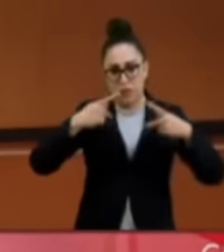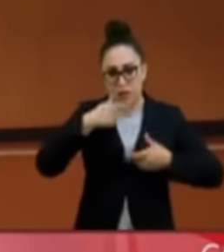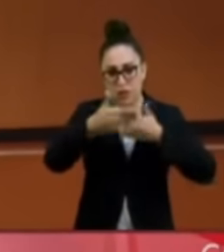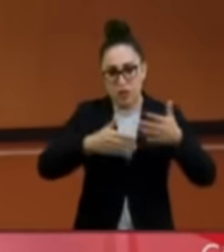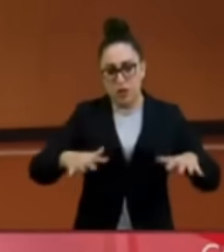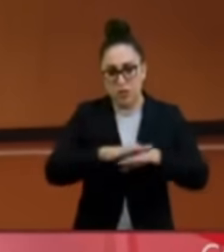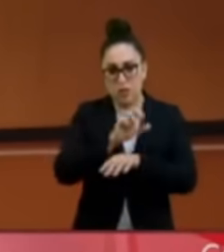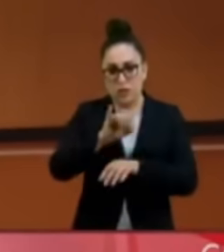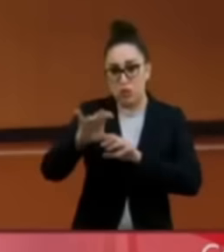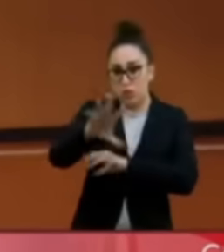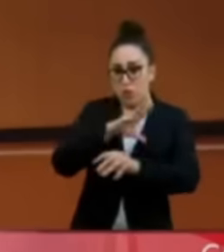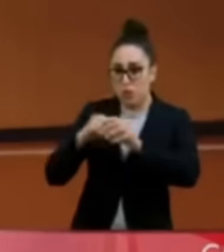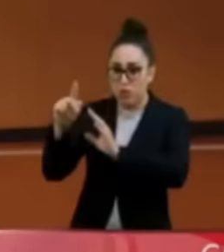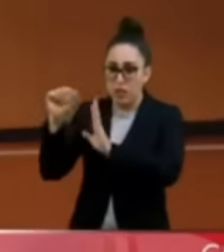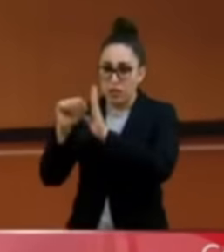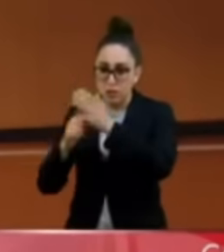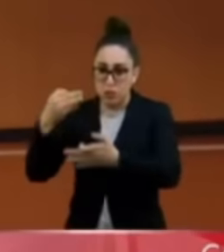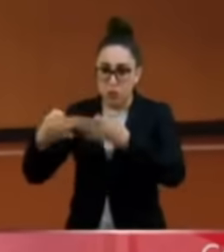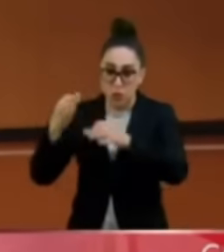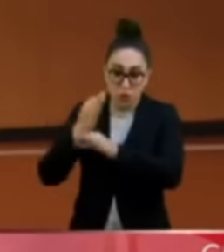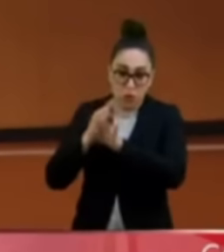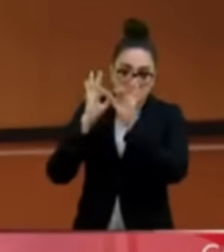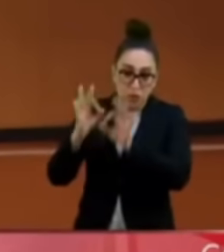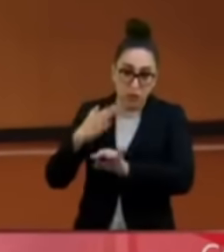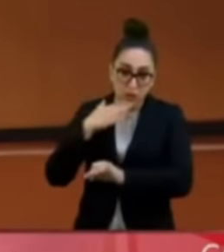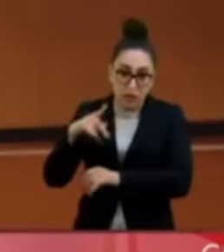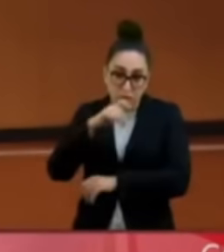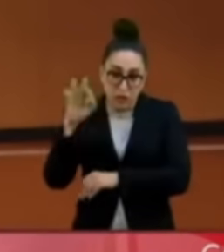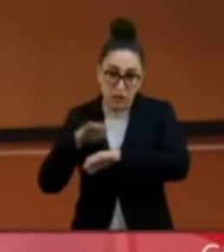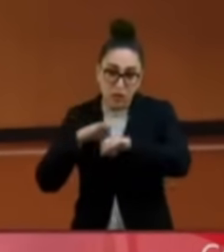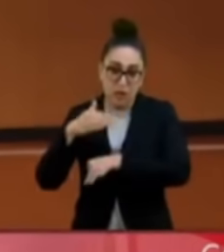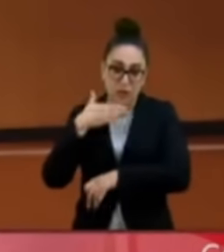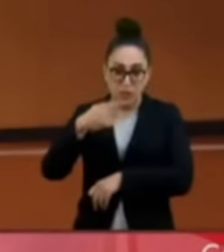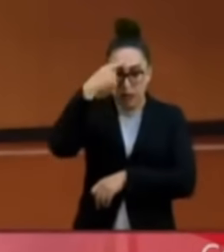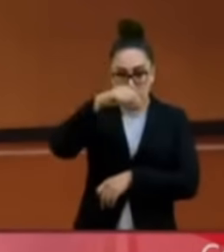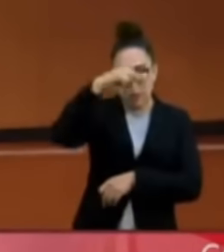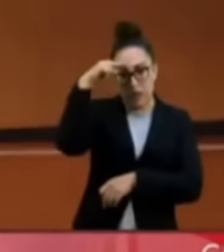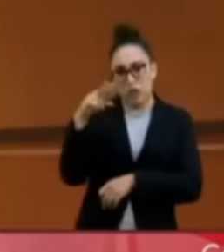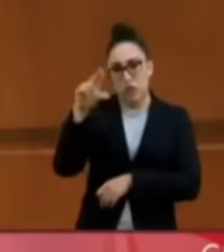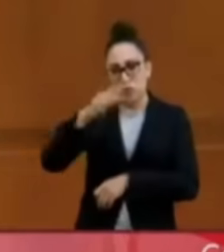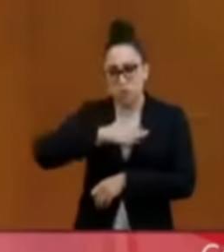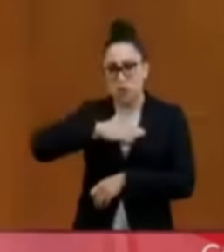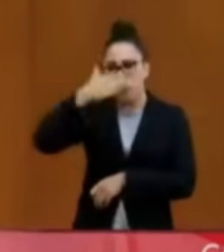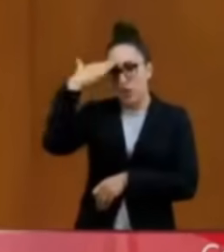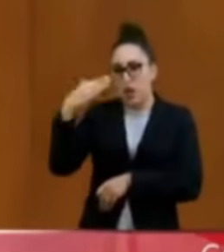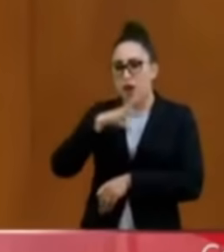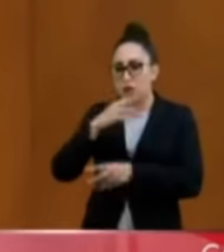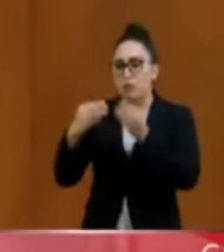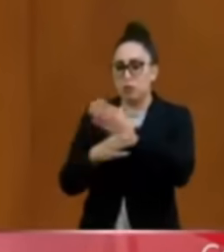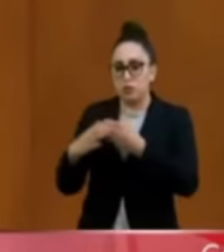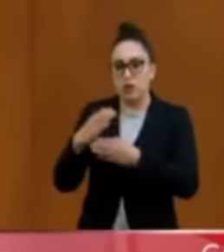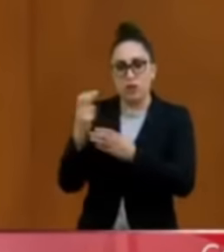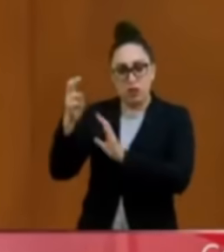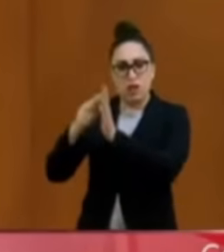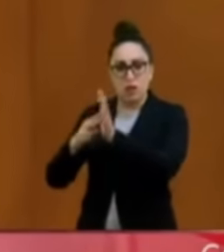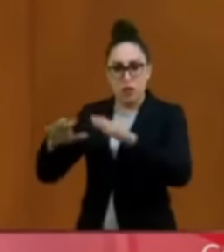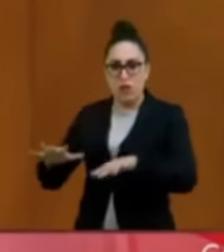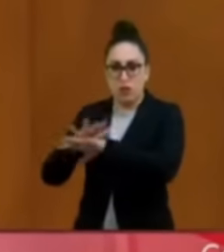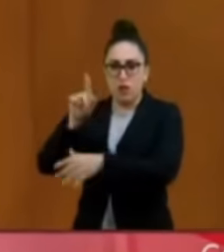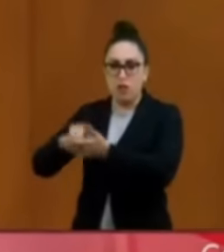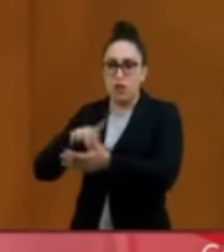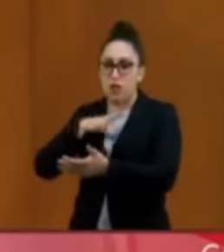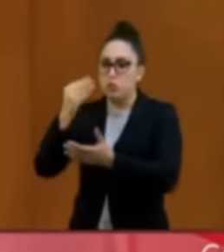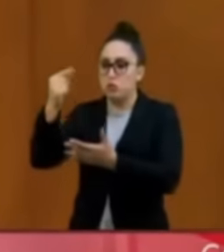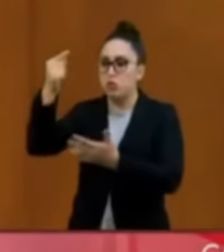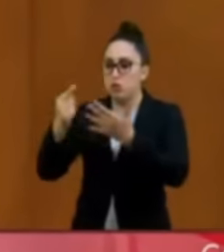el sistema judicial no es el adecuado para un país como el nuestro. Todo lo contrario, entendemos las múltiples deficiencias